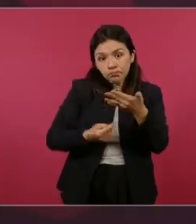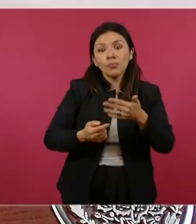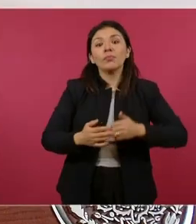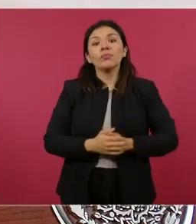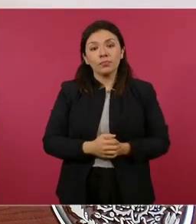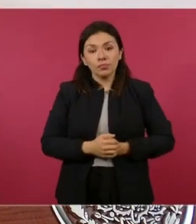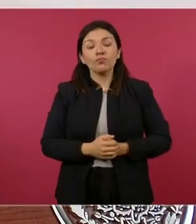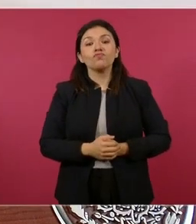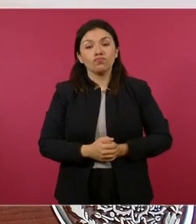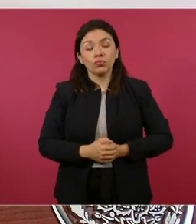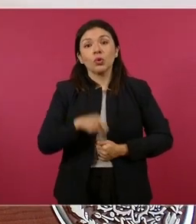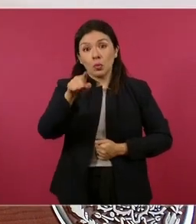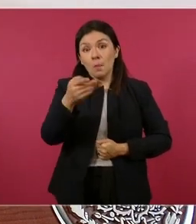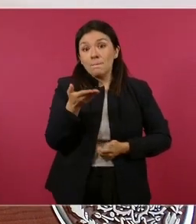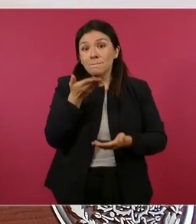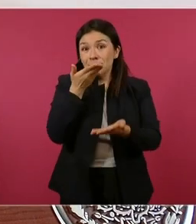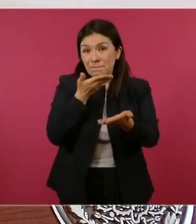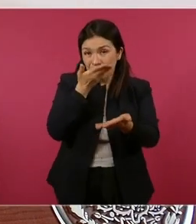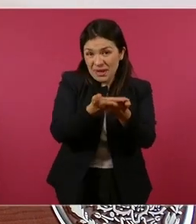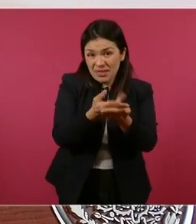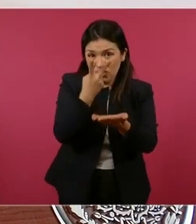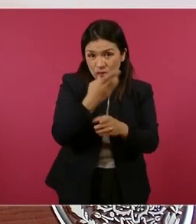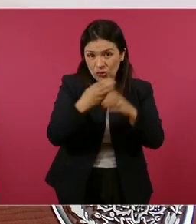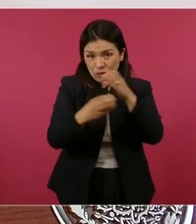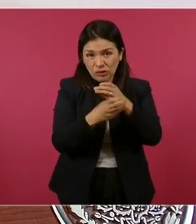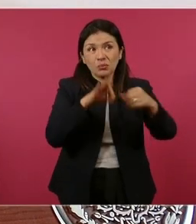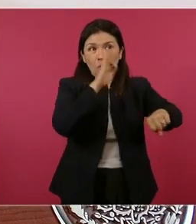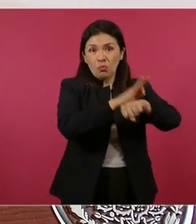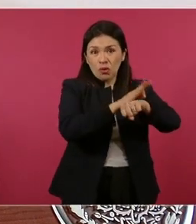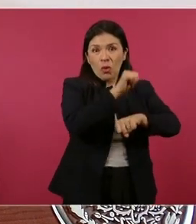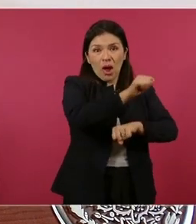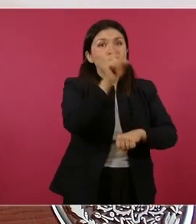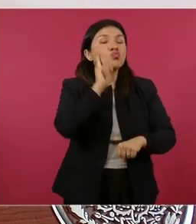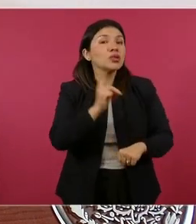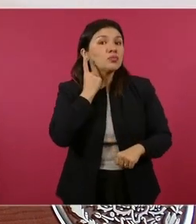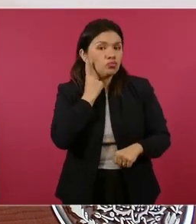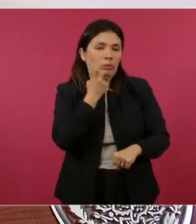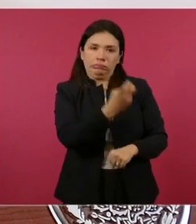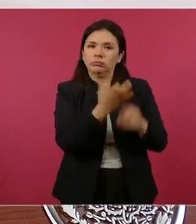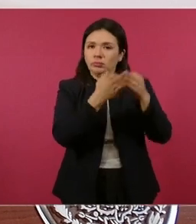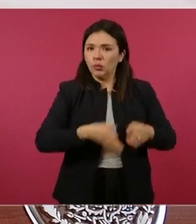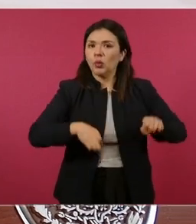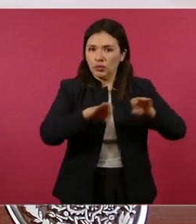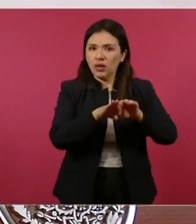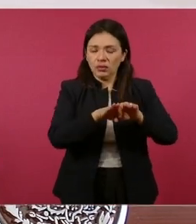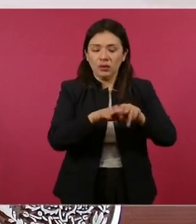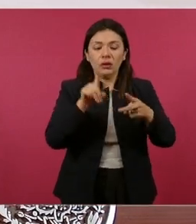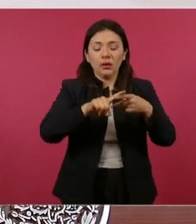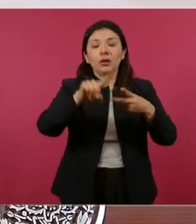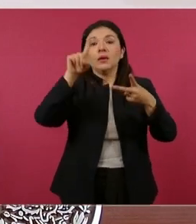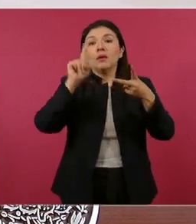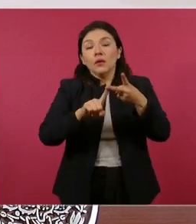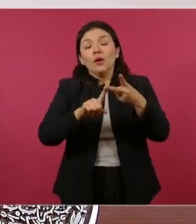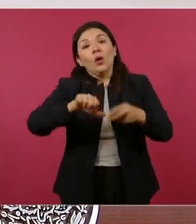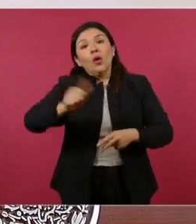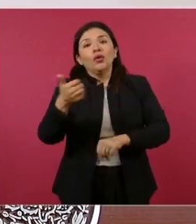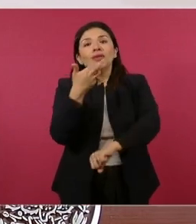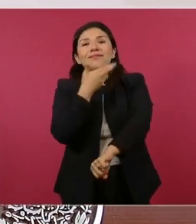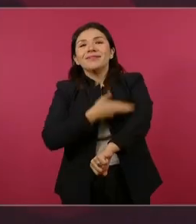y las dos peticiones, ¿no? La protección, que es lo más importante, y el